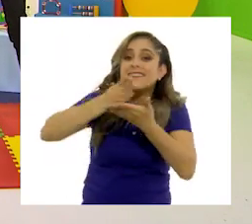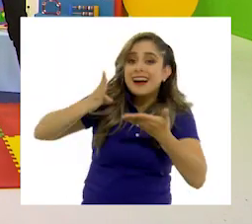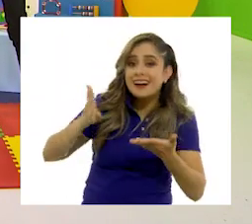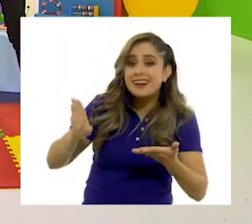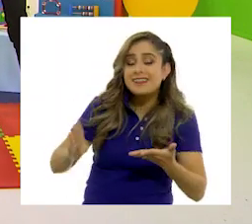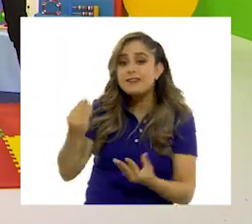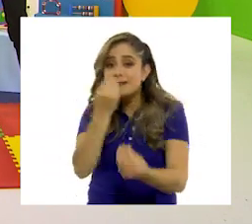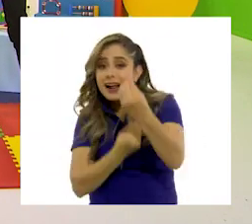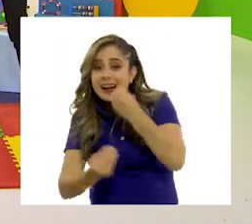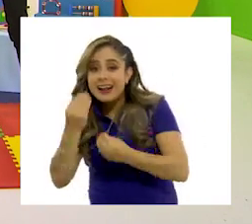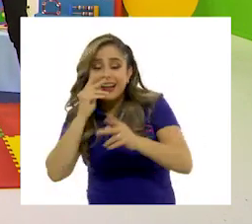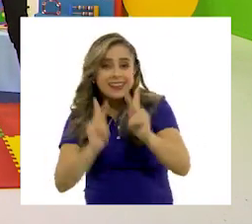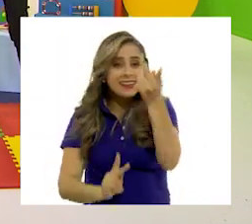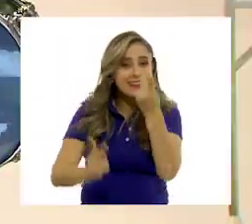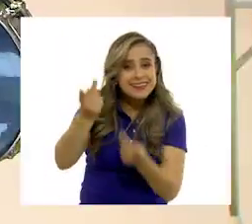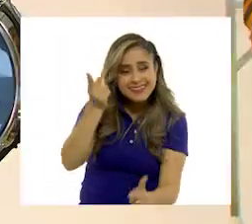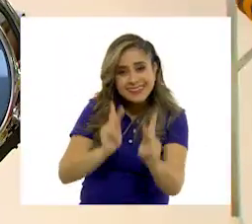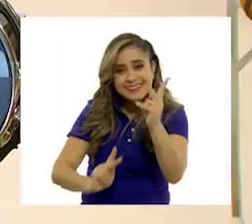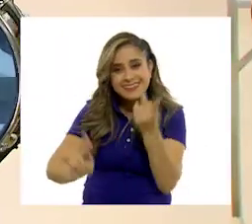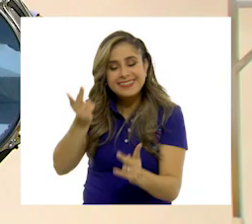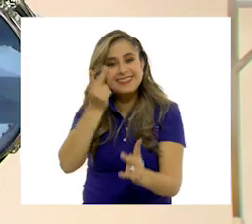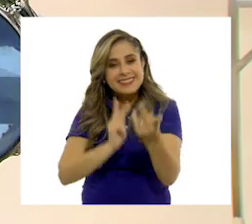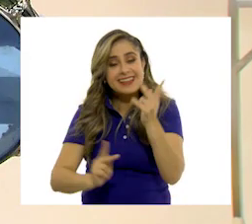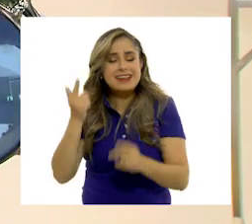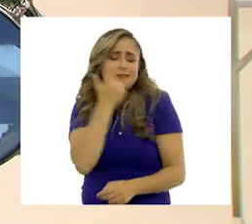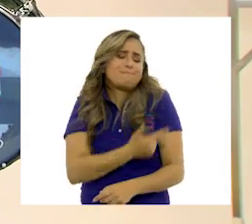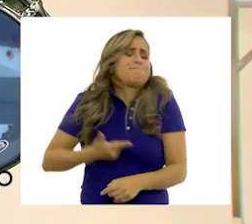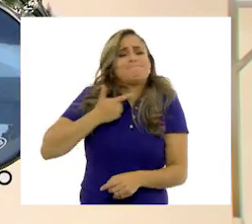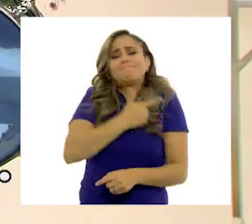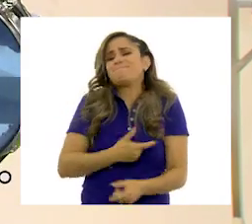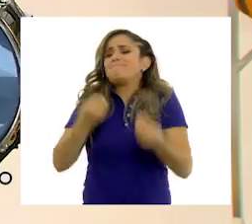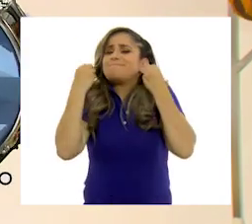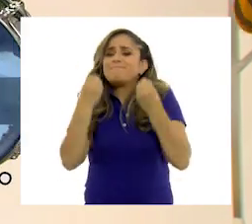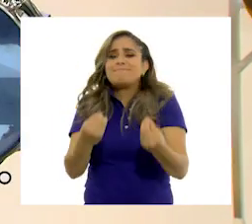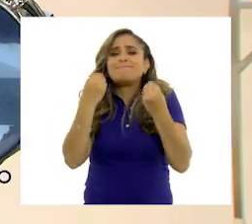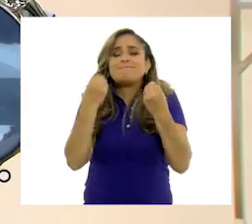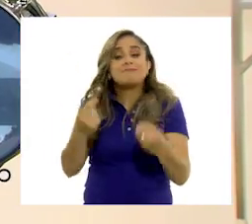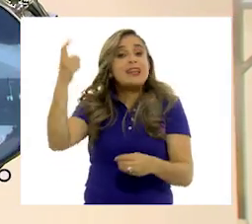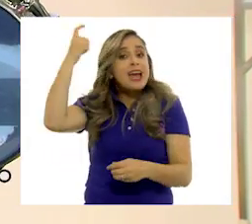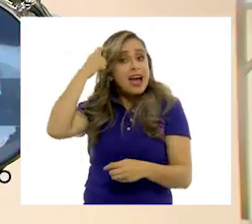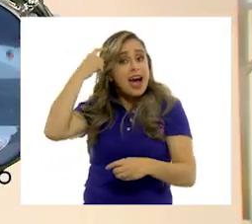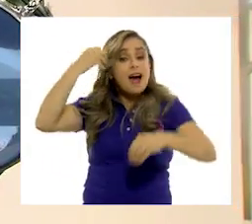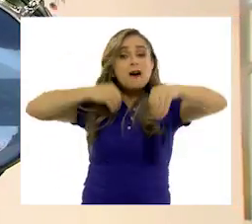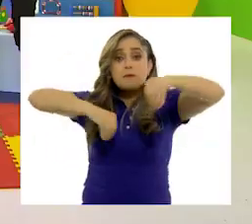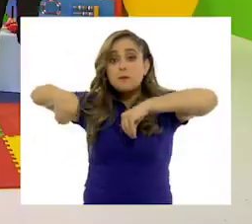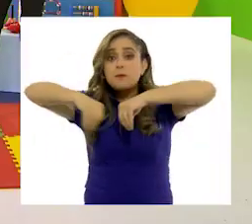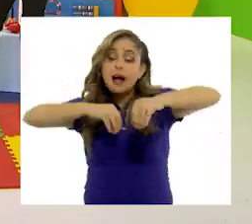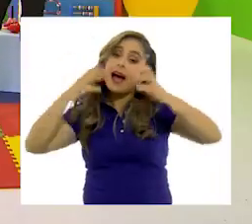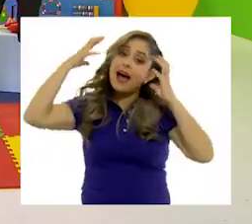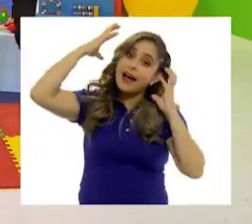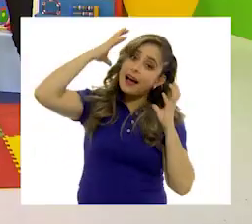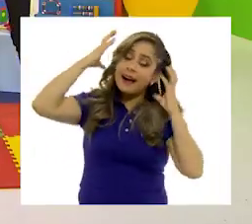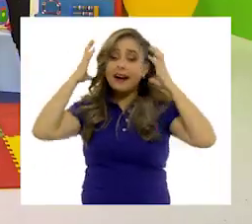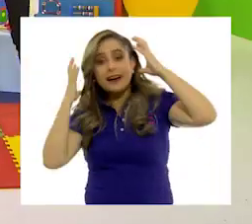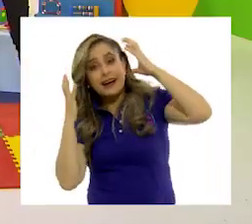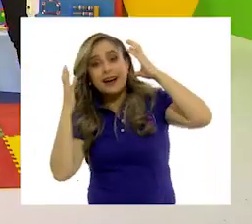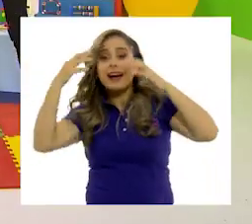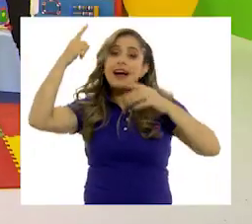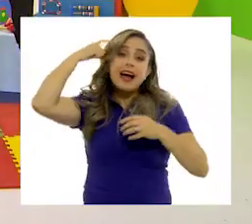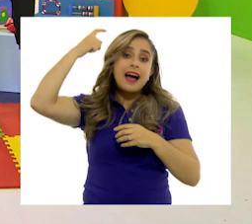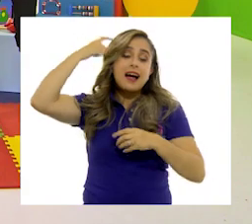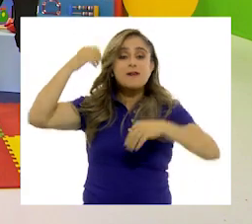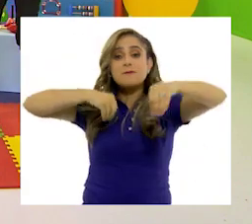blanco come maleza y le gusta tanto que mueve la cabeza. Así, así, así,